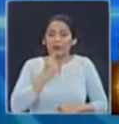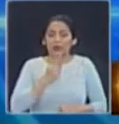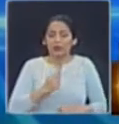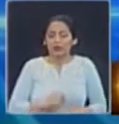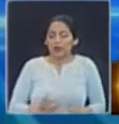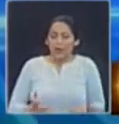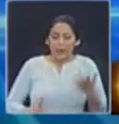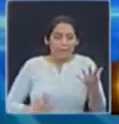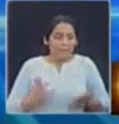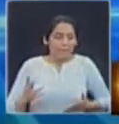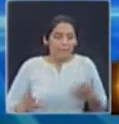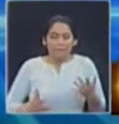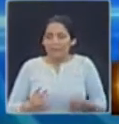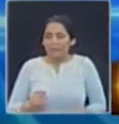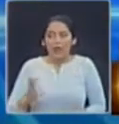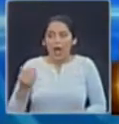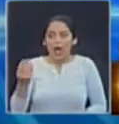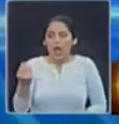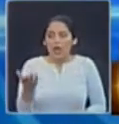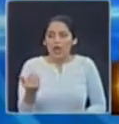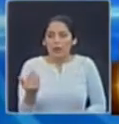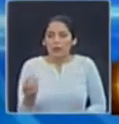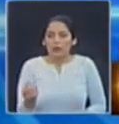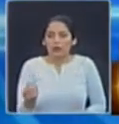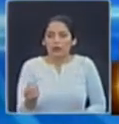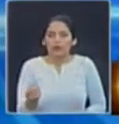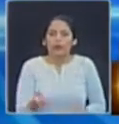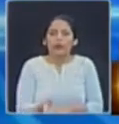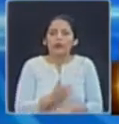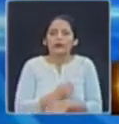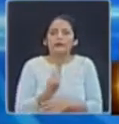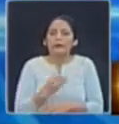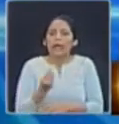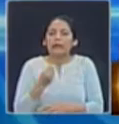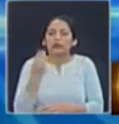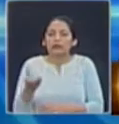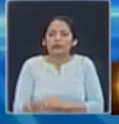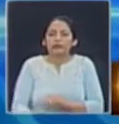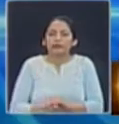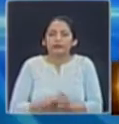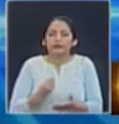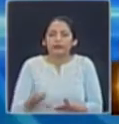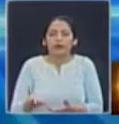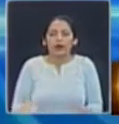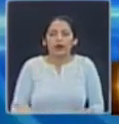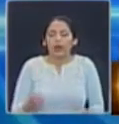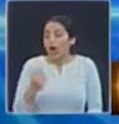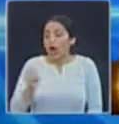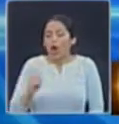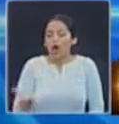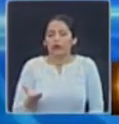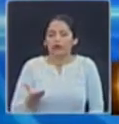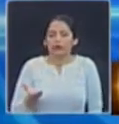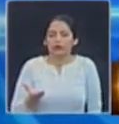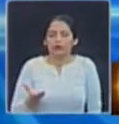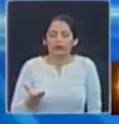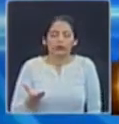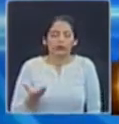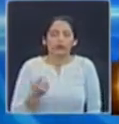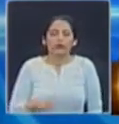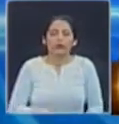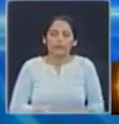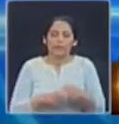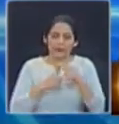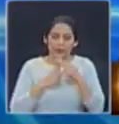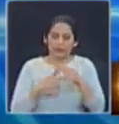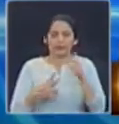la plata, porque les habían pagado ya por la compra de las acciones. Cuando no devuelven la plata, entran en este laudo arbitral, porque de acuerdo